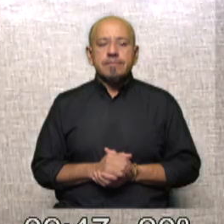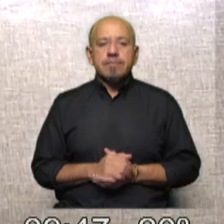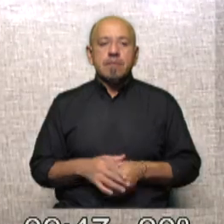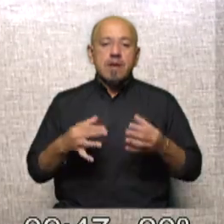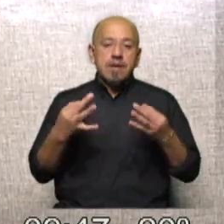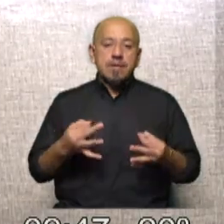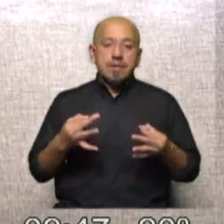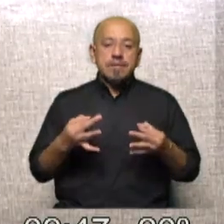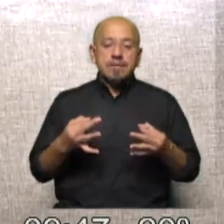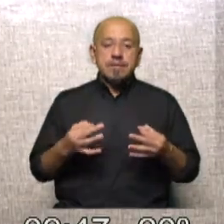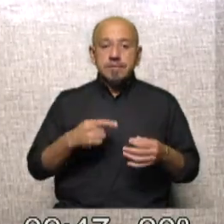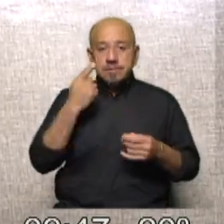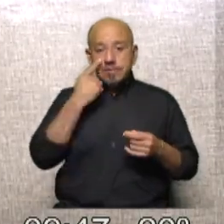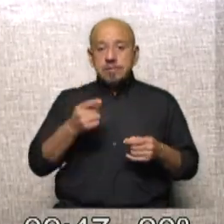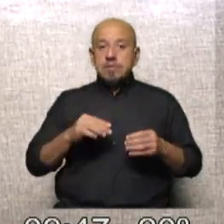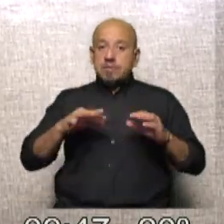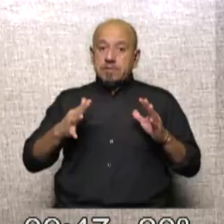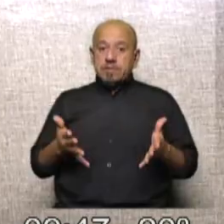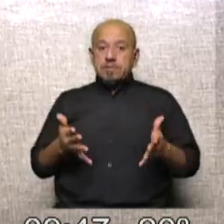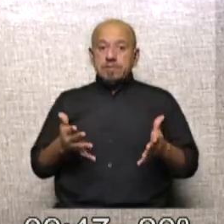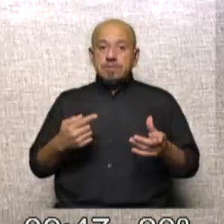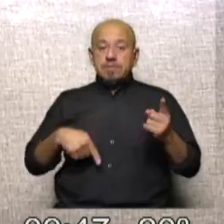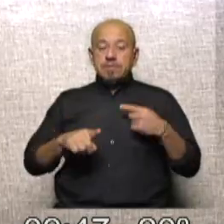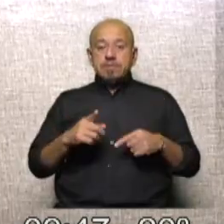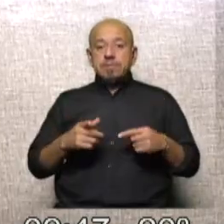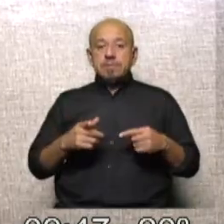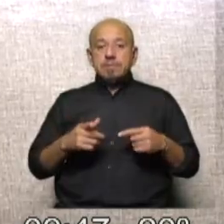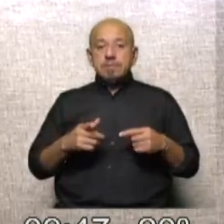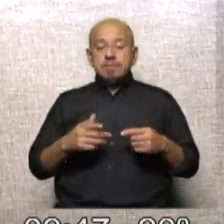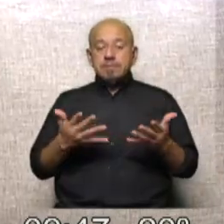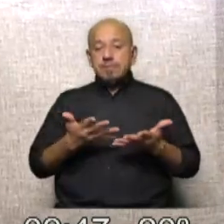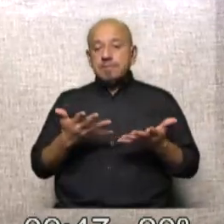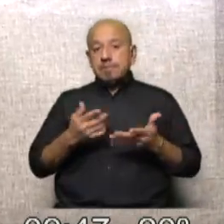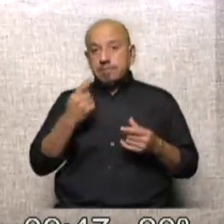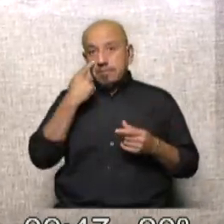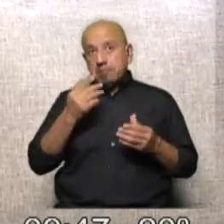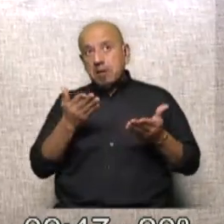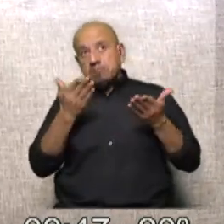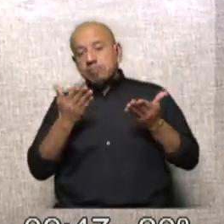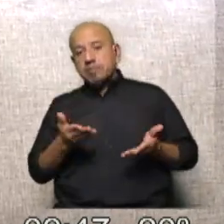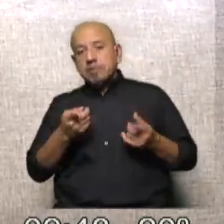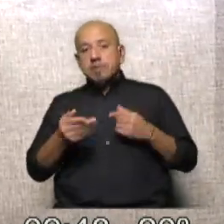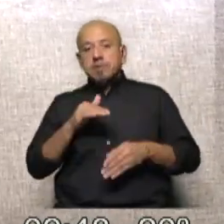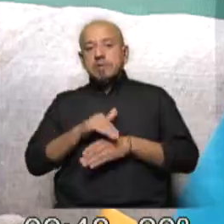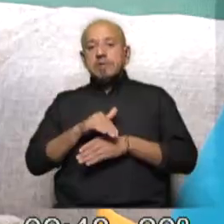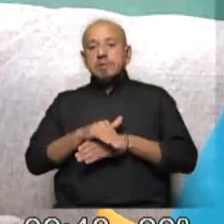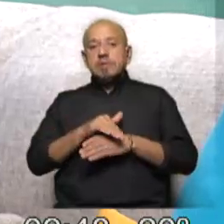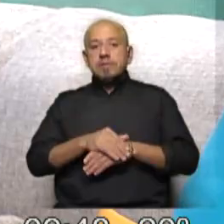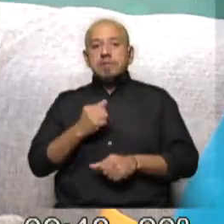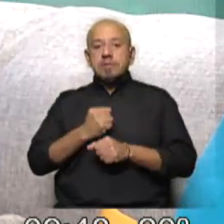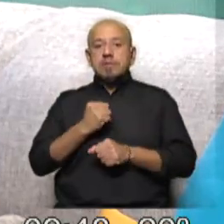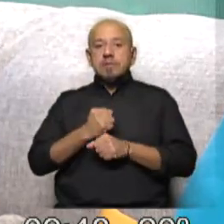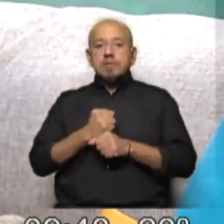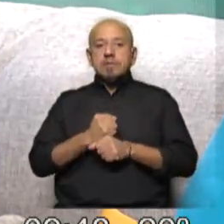nada que verlo entrar al estudio. Ya decían, bueno, es la entrevista de fisiculturismo. Impresiona, de verdad. Felicitaciones por todo el trabajo, porque